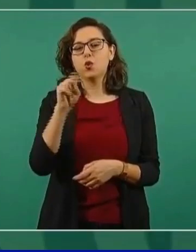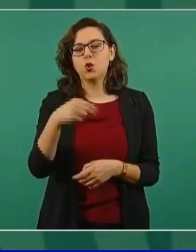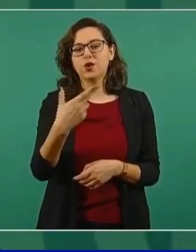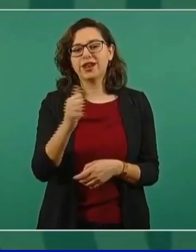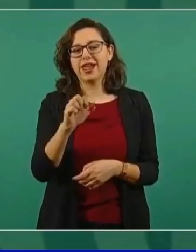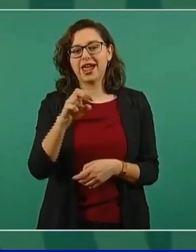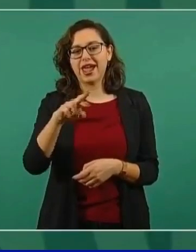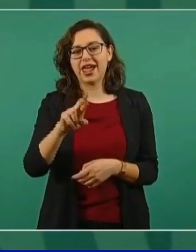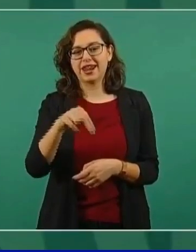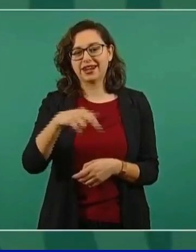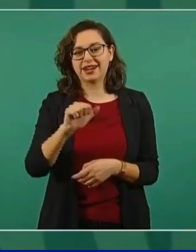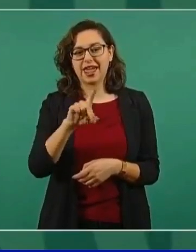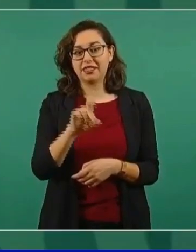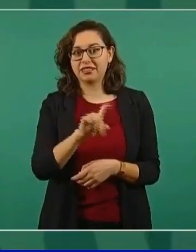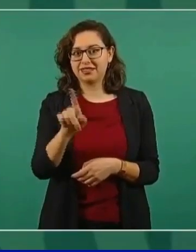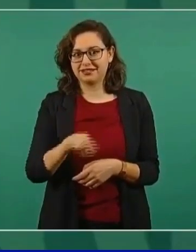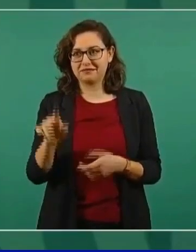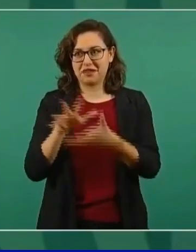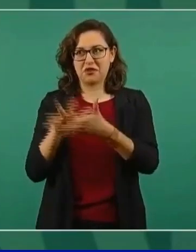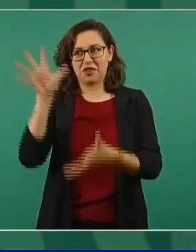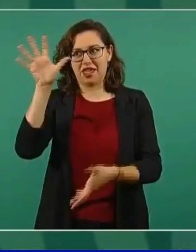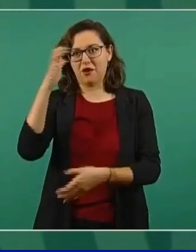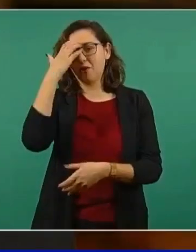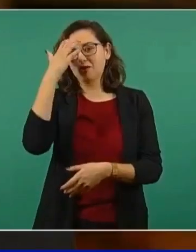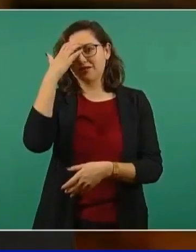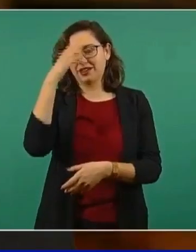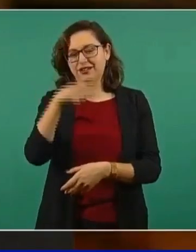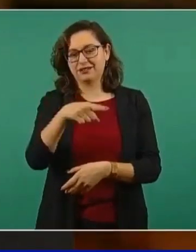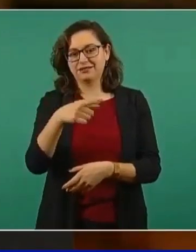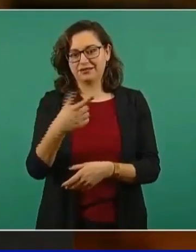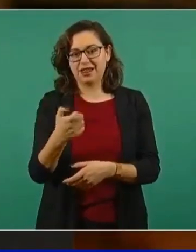así es más conocido.